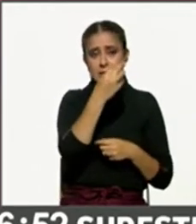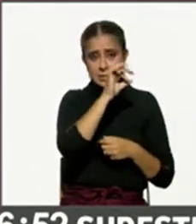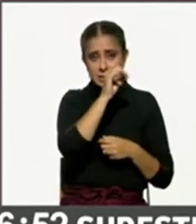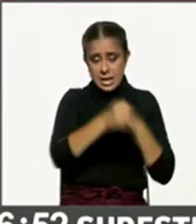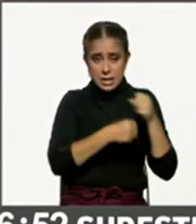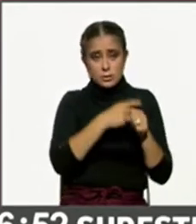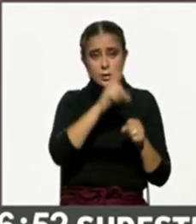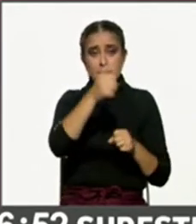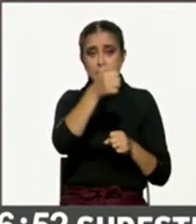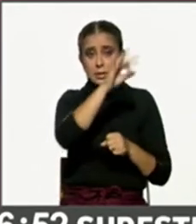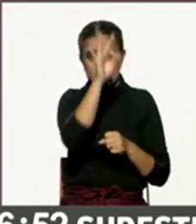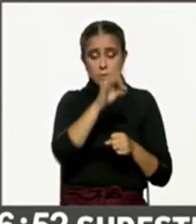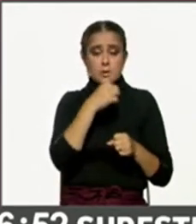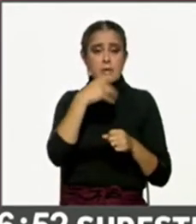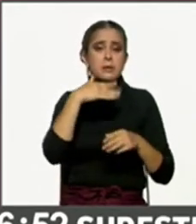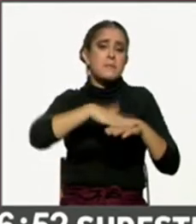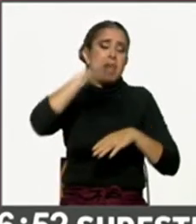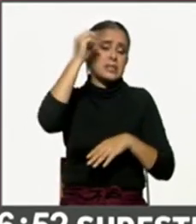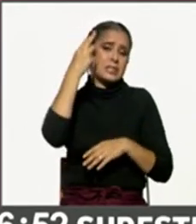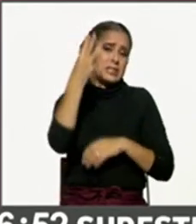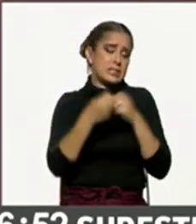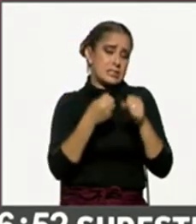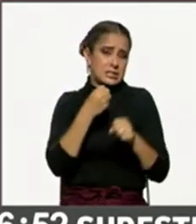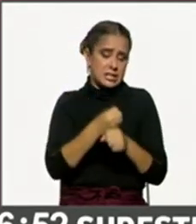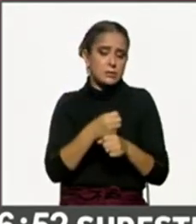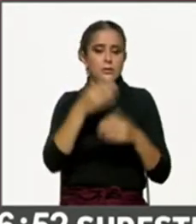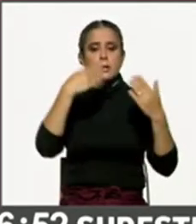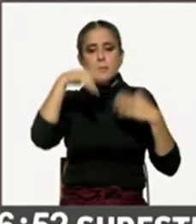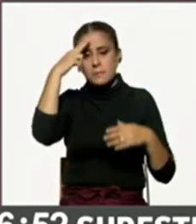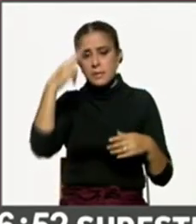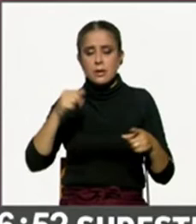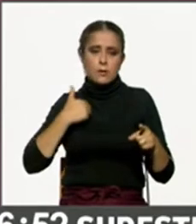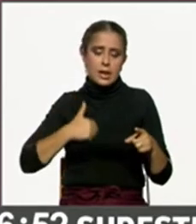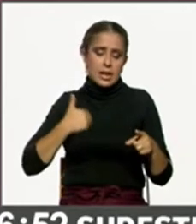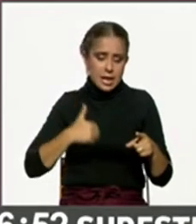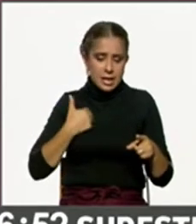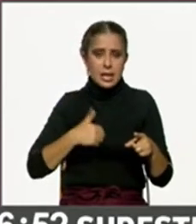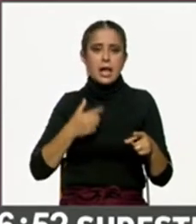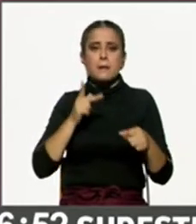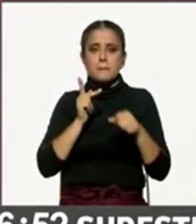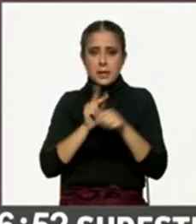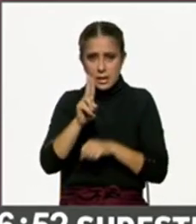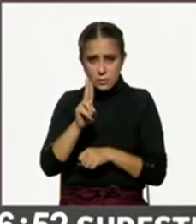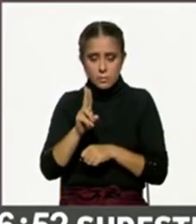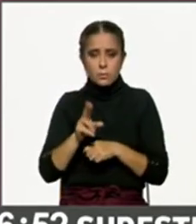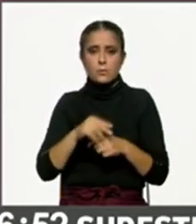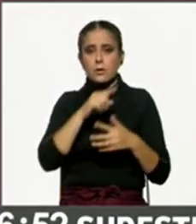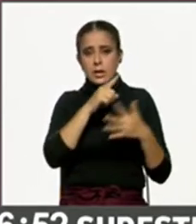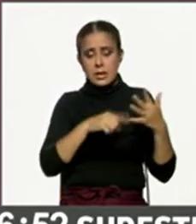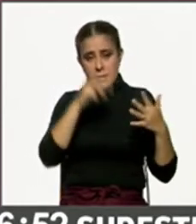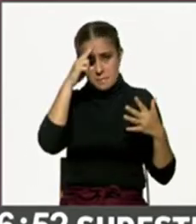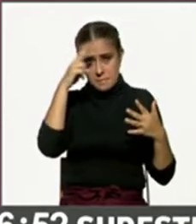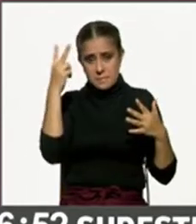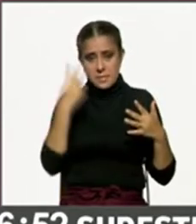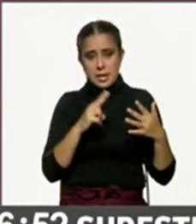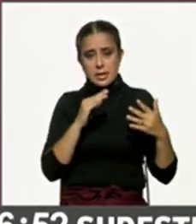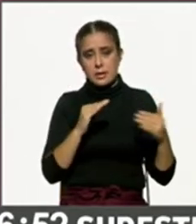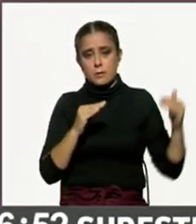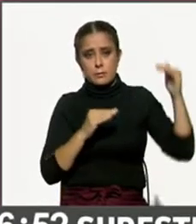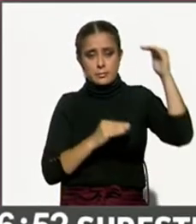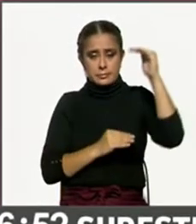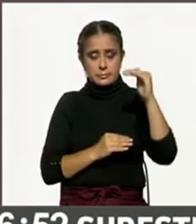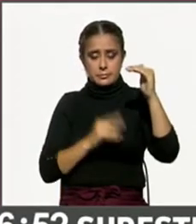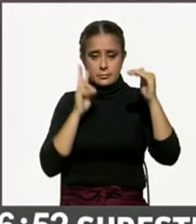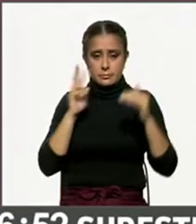3 años. Seguiría Alemania, Canadá, Brasil, Perú, que por cierto están arriba de México en esta, digamos, si vemos el